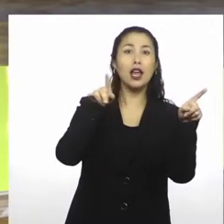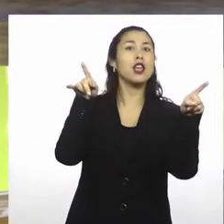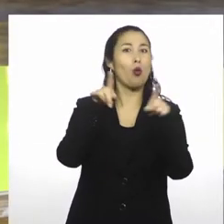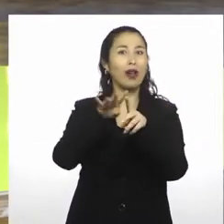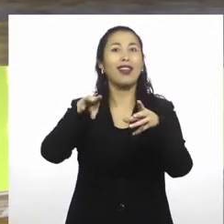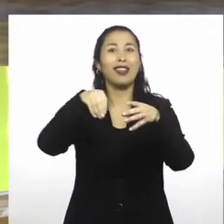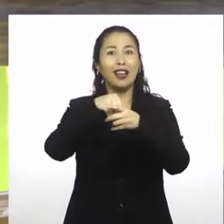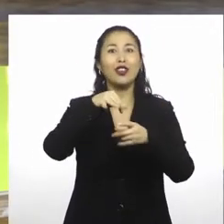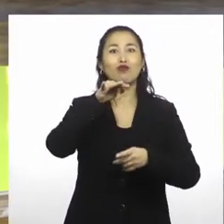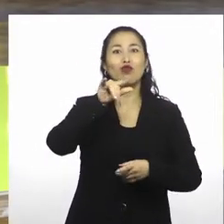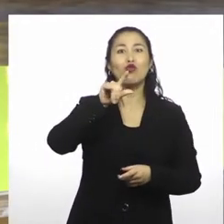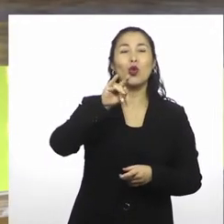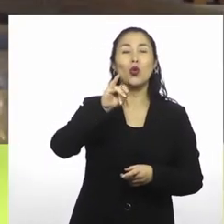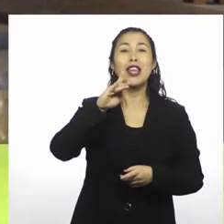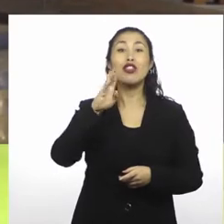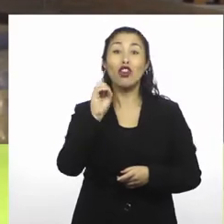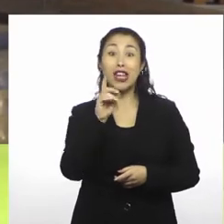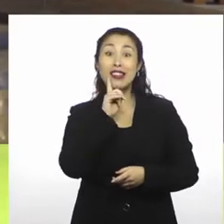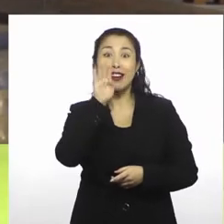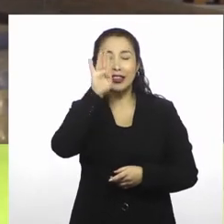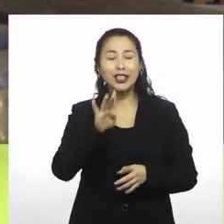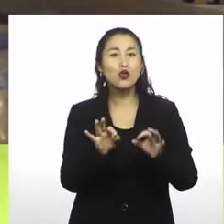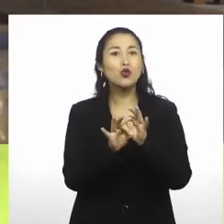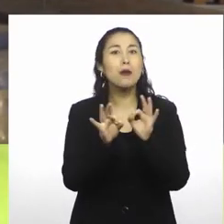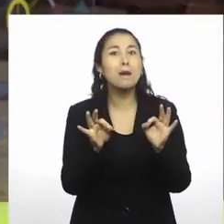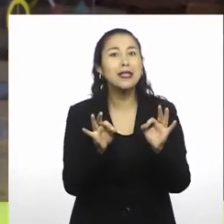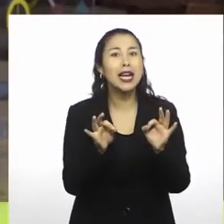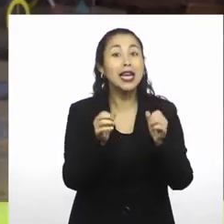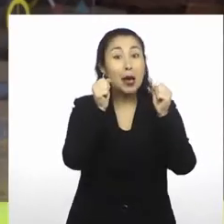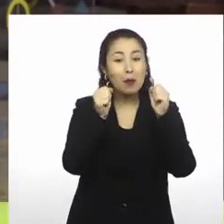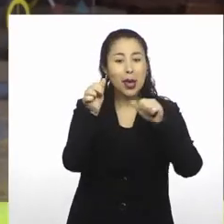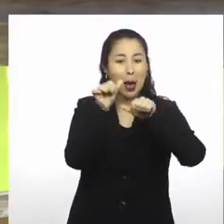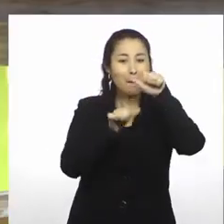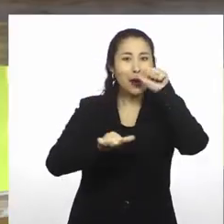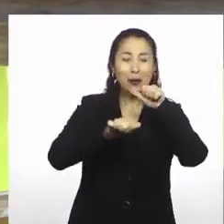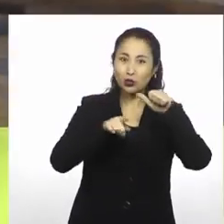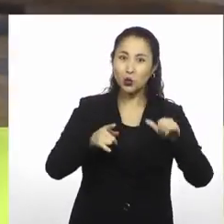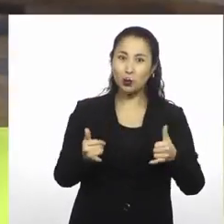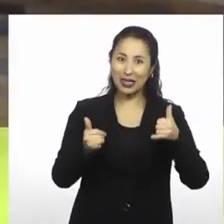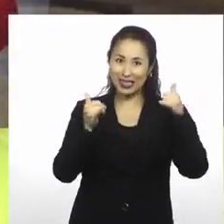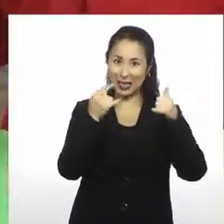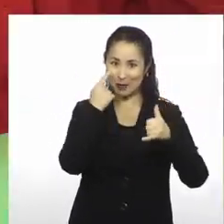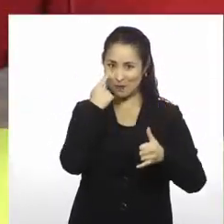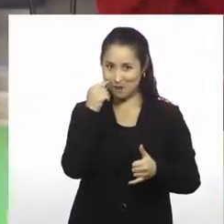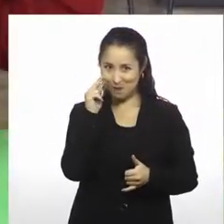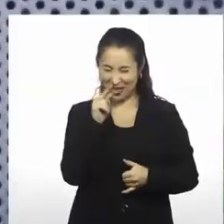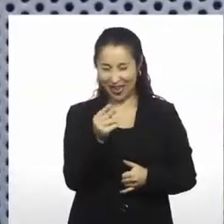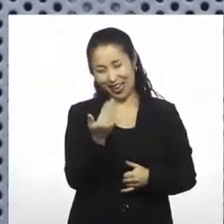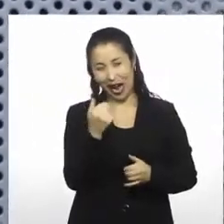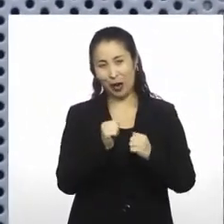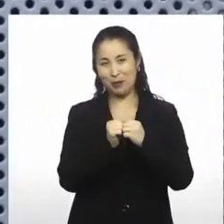y tiene unas características bien especiales que nos permite hacer experimentos bien entretenidos. Así que, acompáñenme.